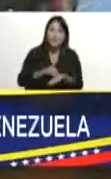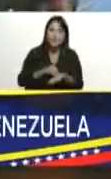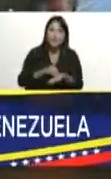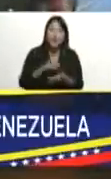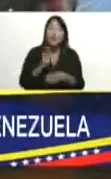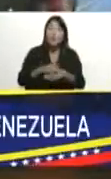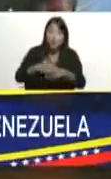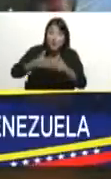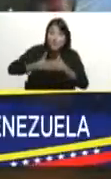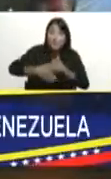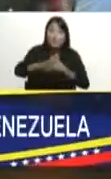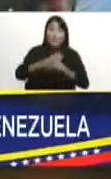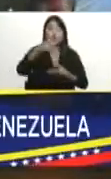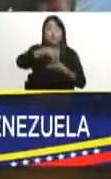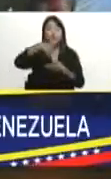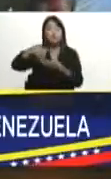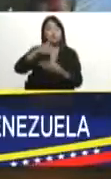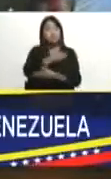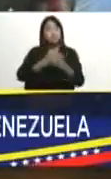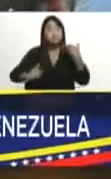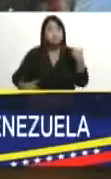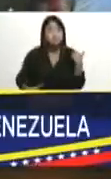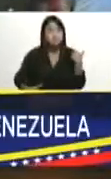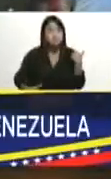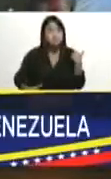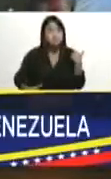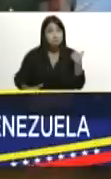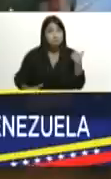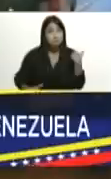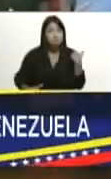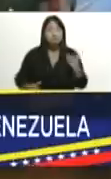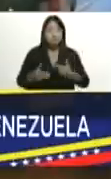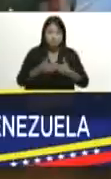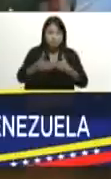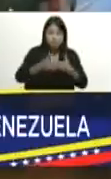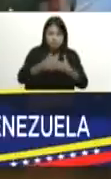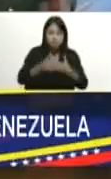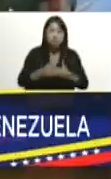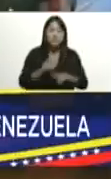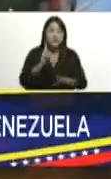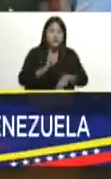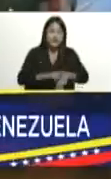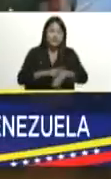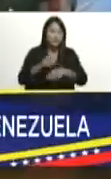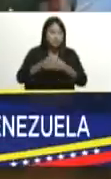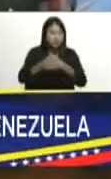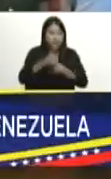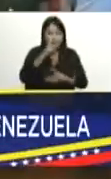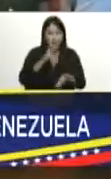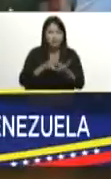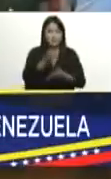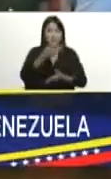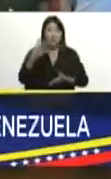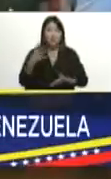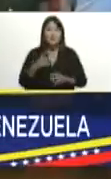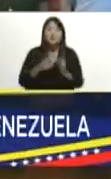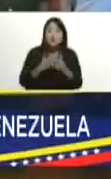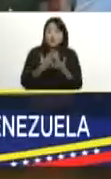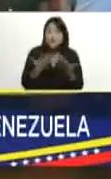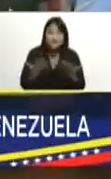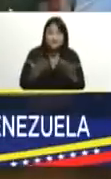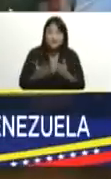las elecciones presidenciales previstas en el corto plazo. En tal sentido, es imperativo